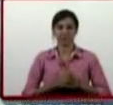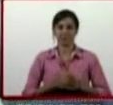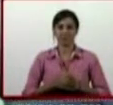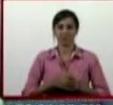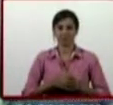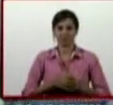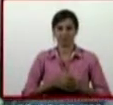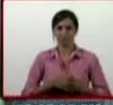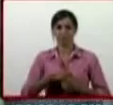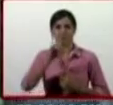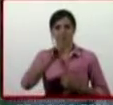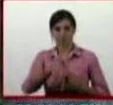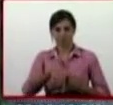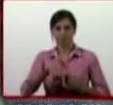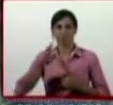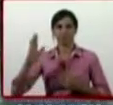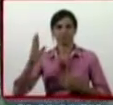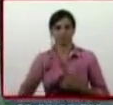Aquí